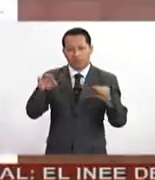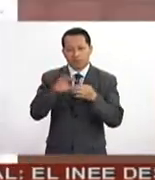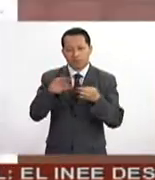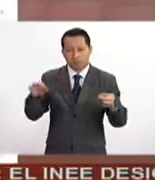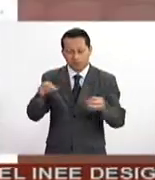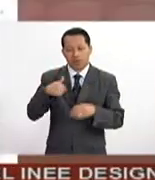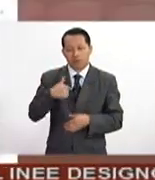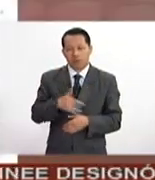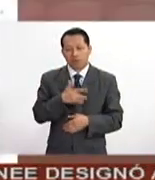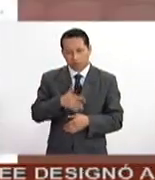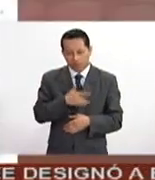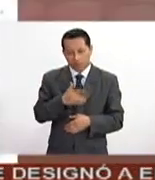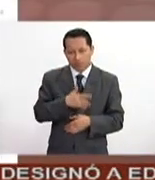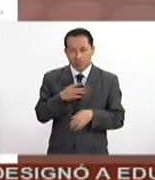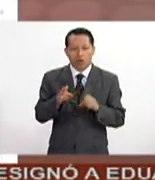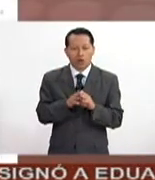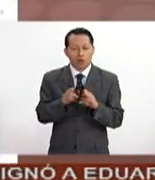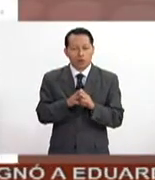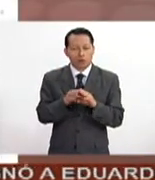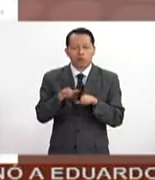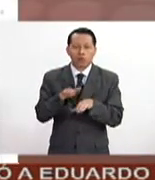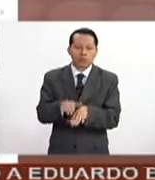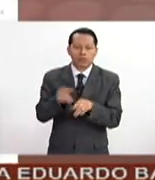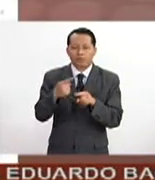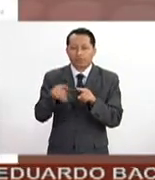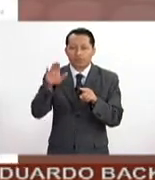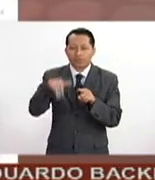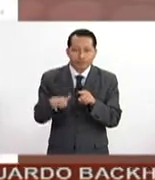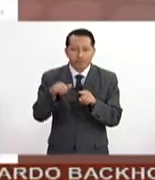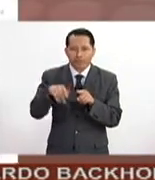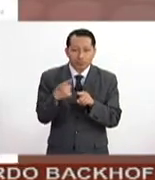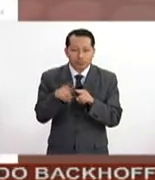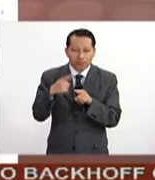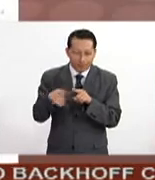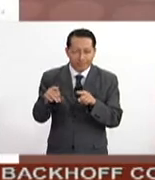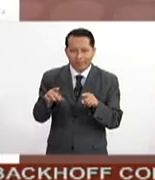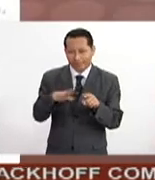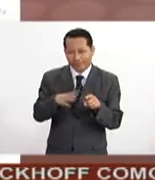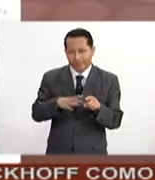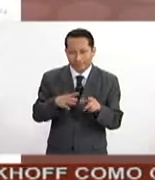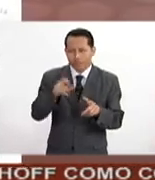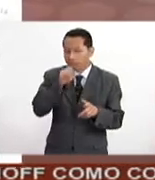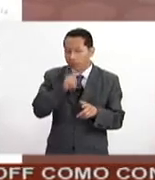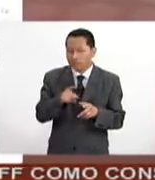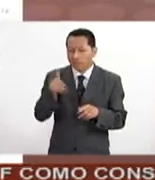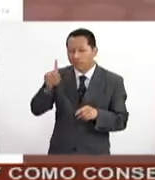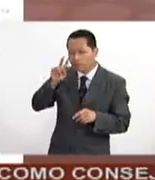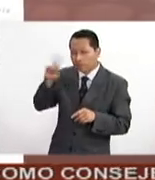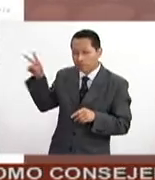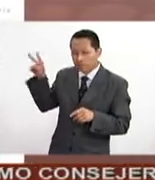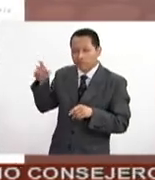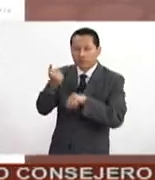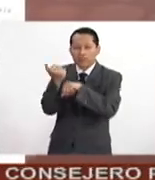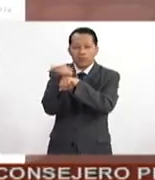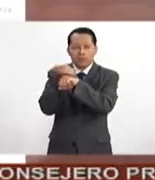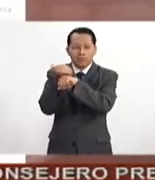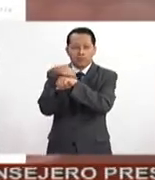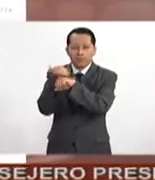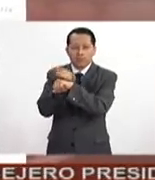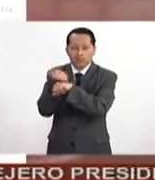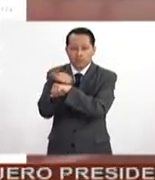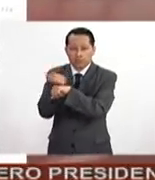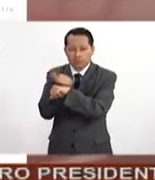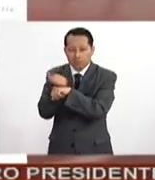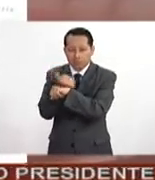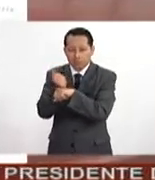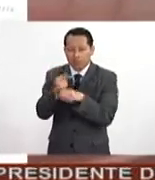digamos, fascinante en términos de volatilidad, comportamiento electoral. La línea amarilla que se ve arriba rebasando,